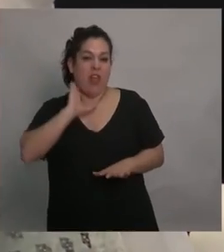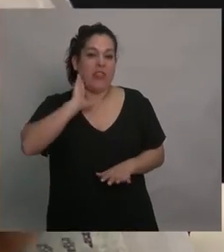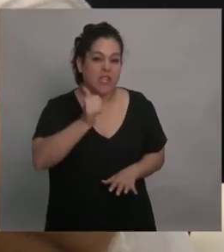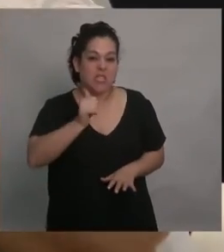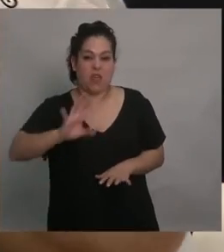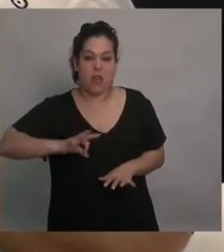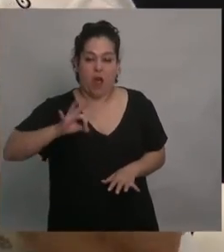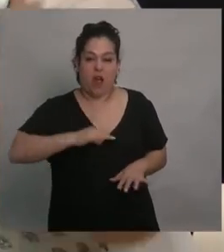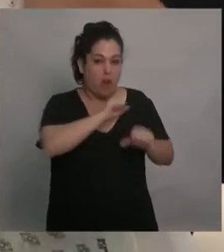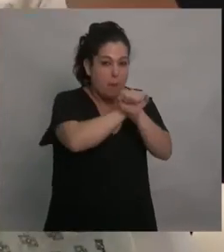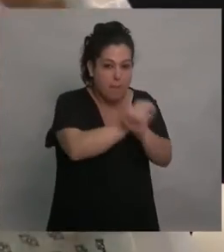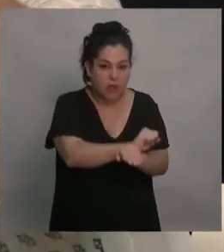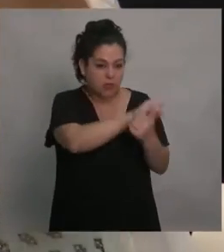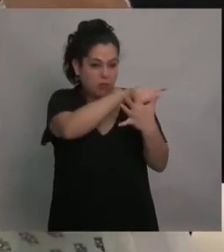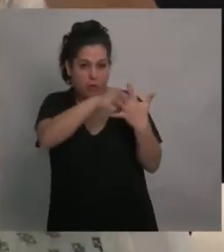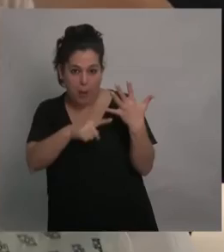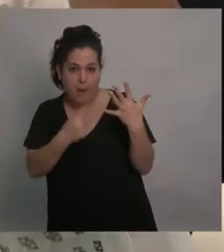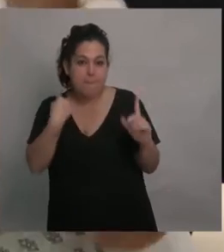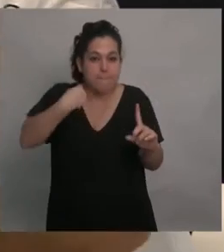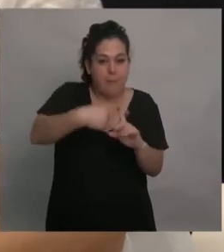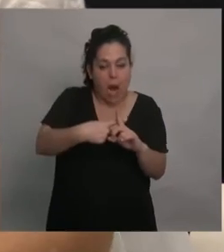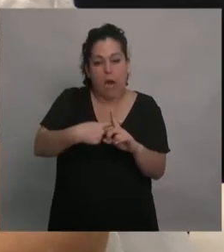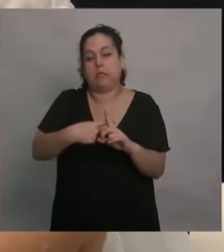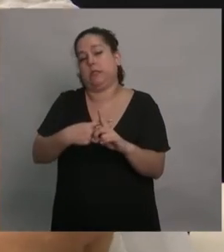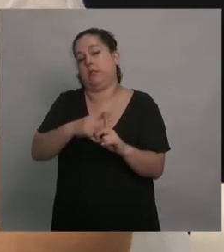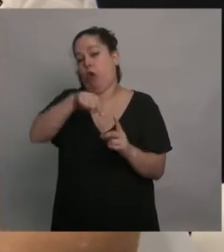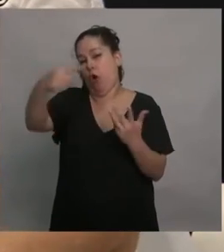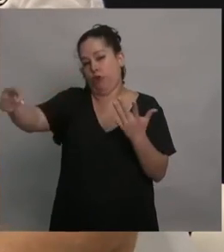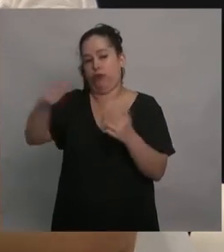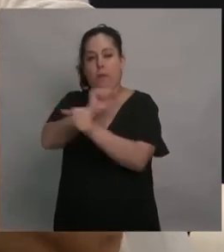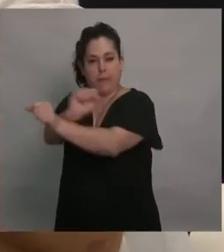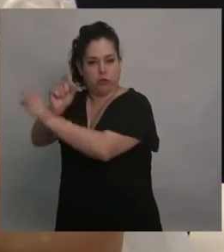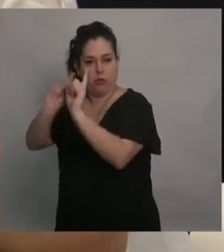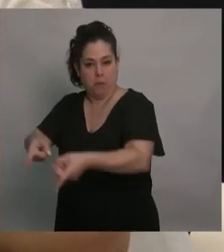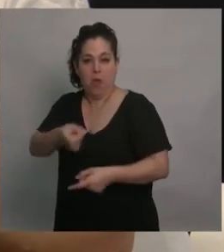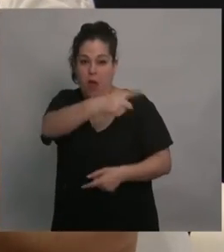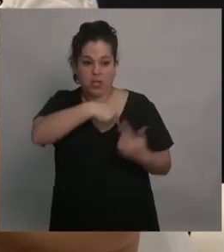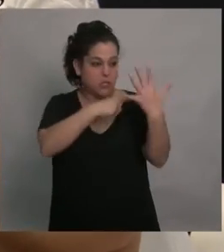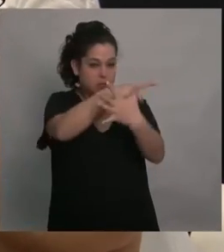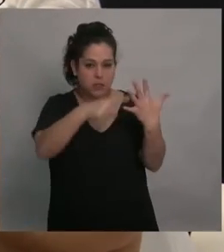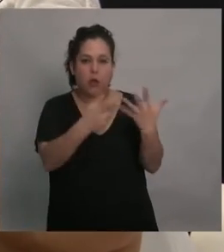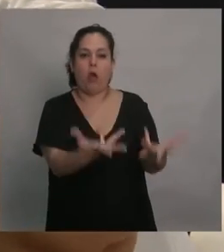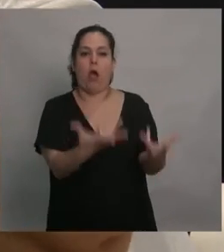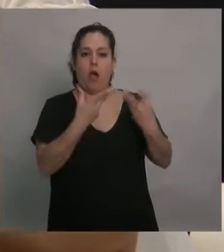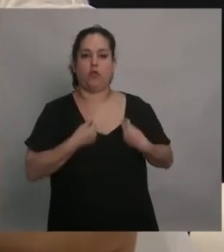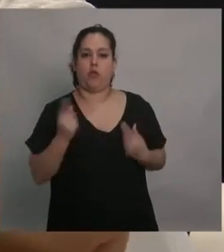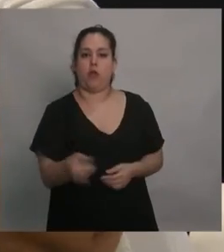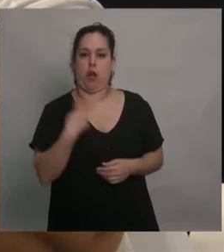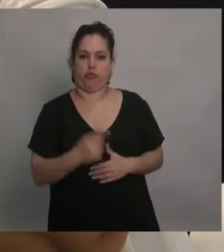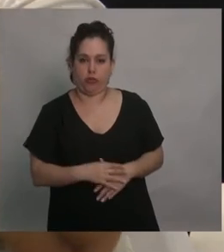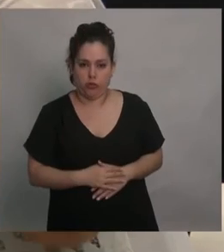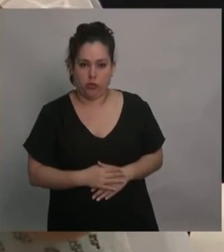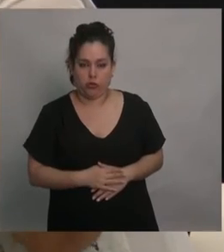cárcel, cada uno de ellos, más que sumamos todo lo que tuvieron los demás, nos ayudaron a nosotros. Y